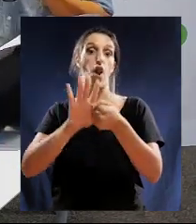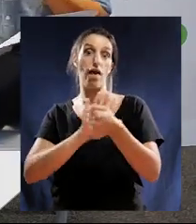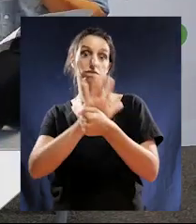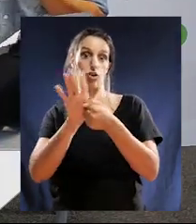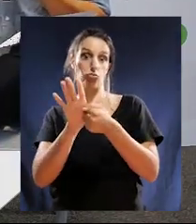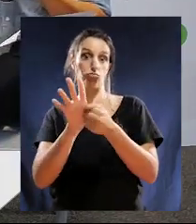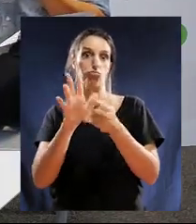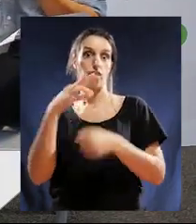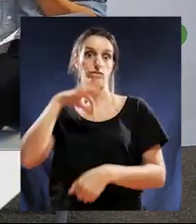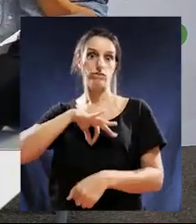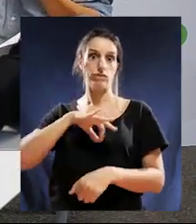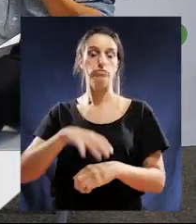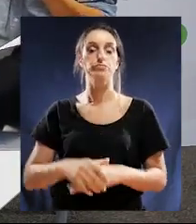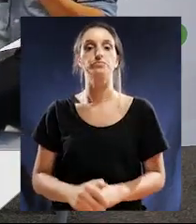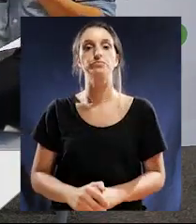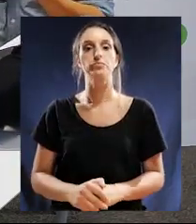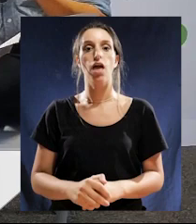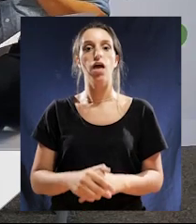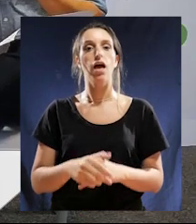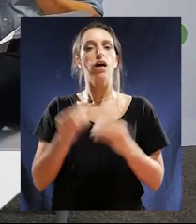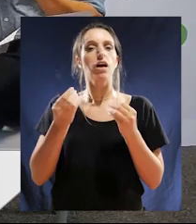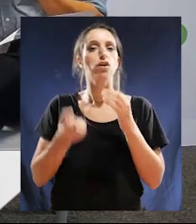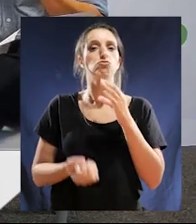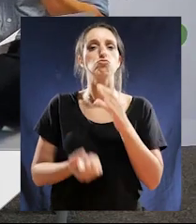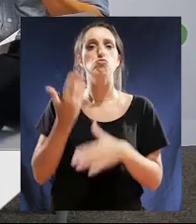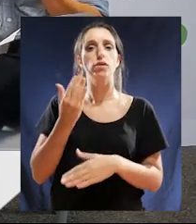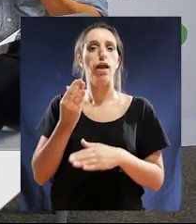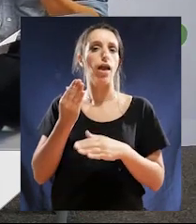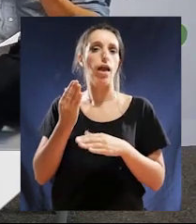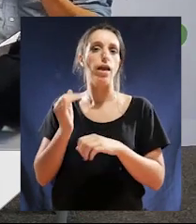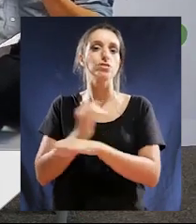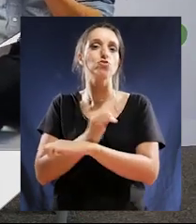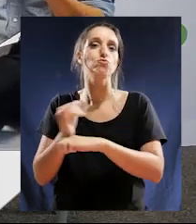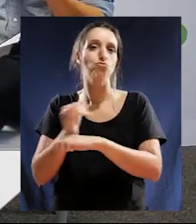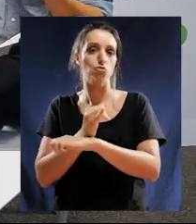es una iniciativa interinstitucional de